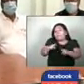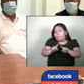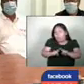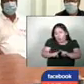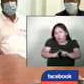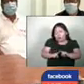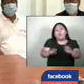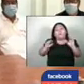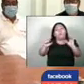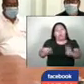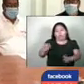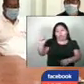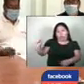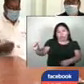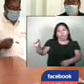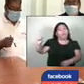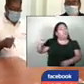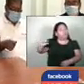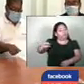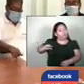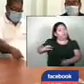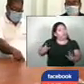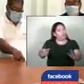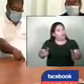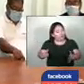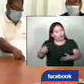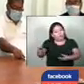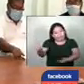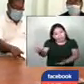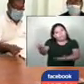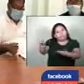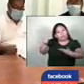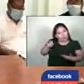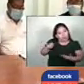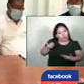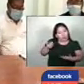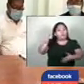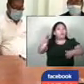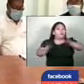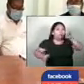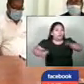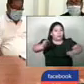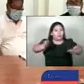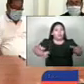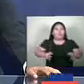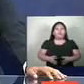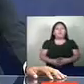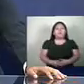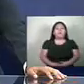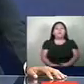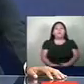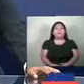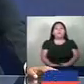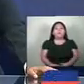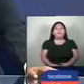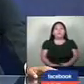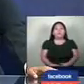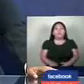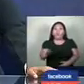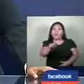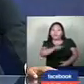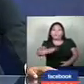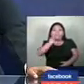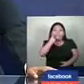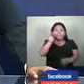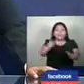sea una pensión con dignidad, con justicia. Ahora preste